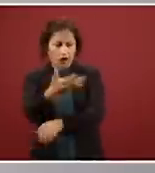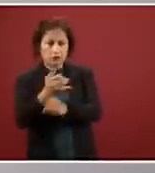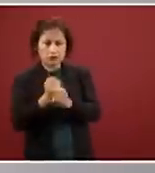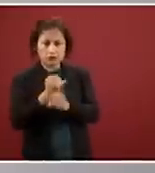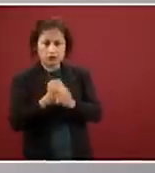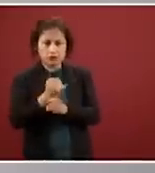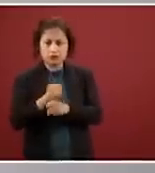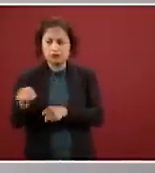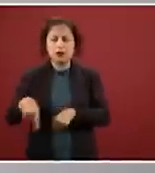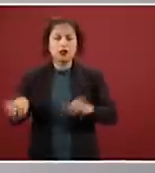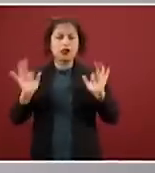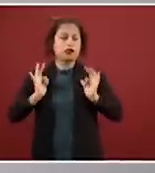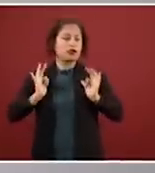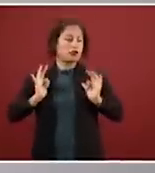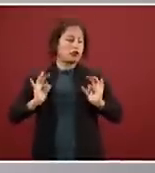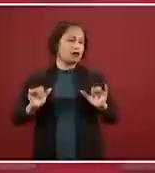y se la pasan muy bien